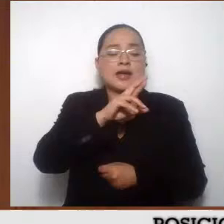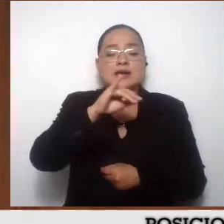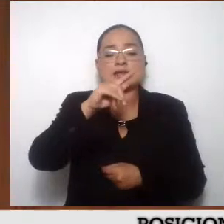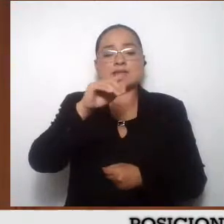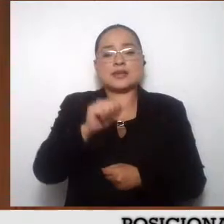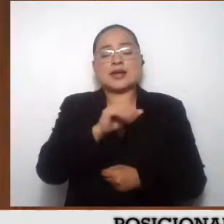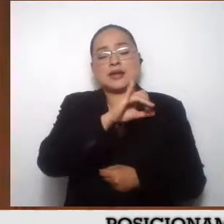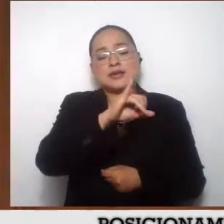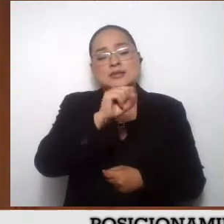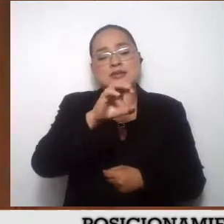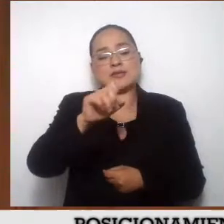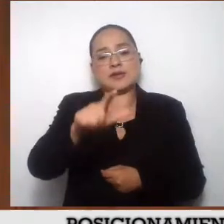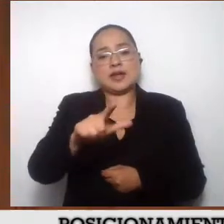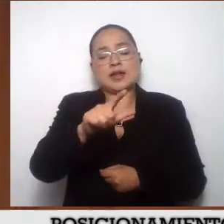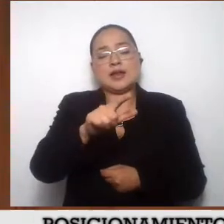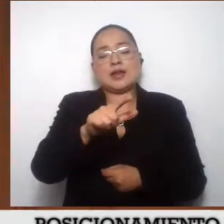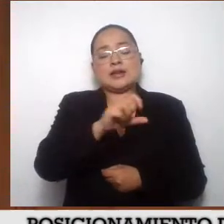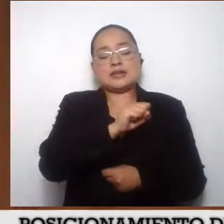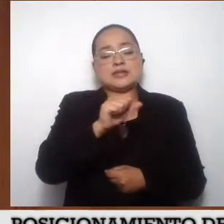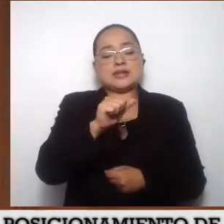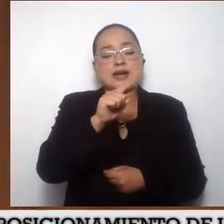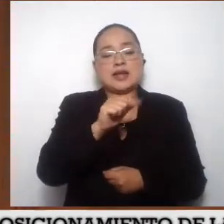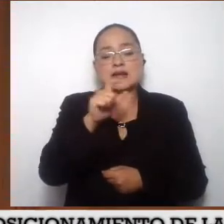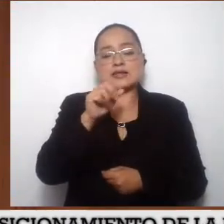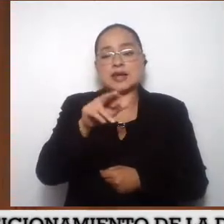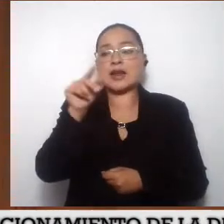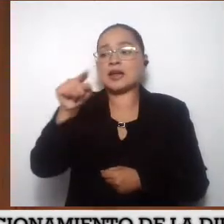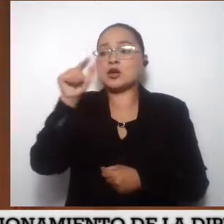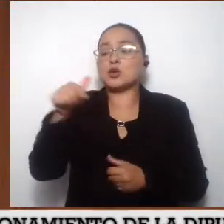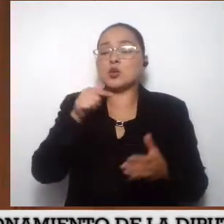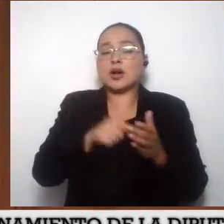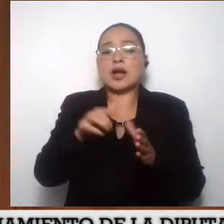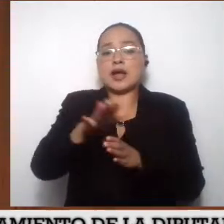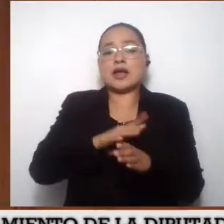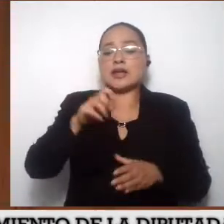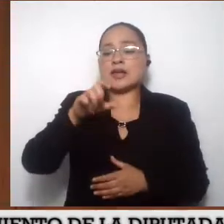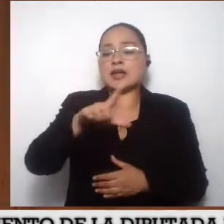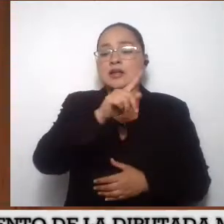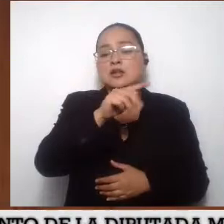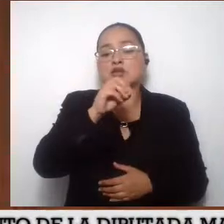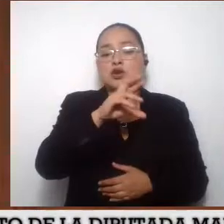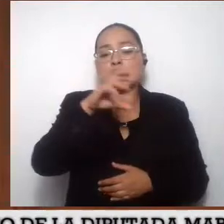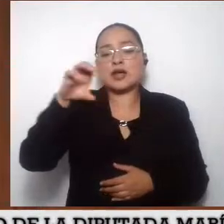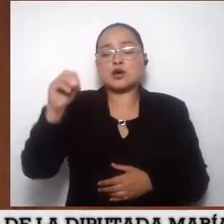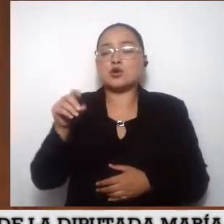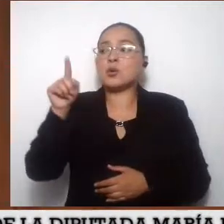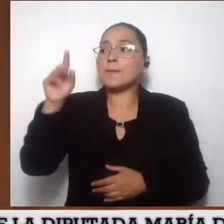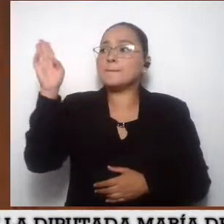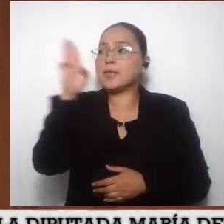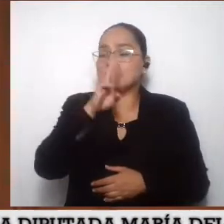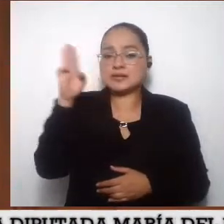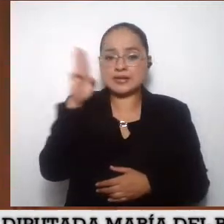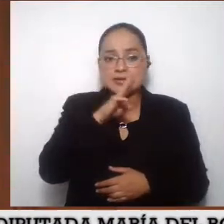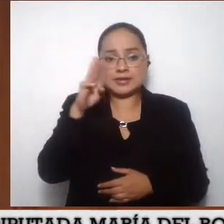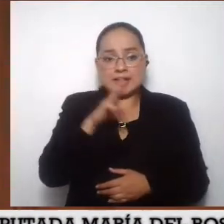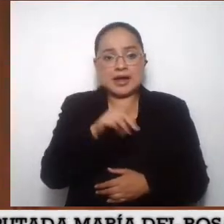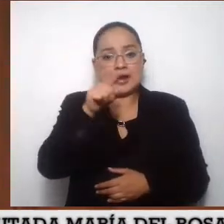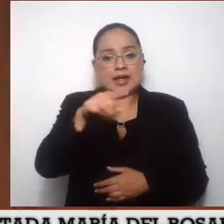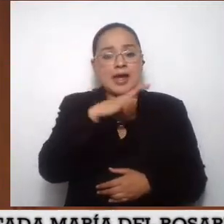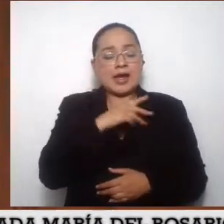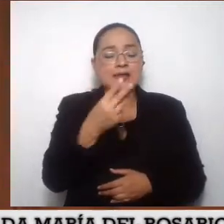Salazar, ubicada en el fraccionamiento El Toreo, Mazatlán. Cuenta con 350